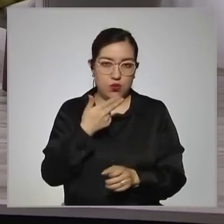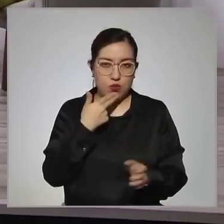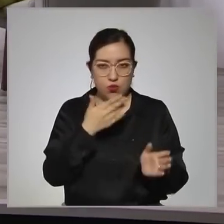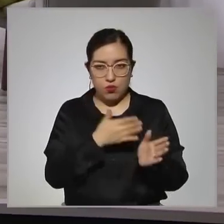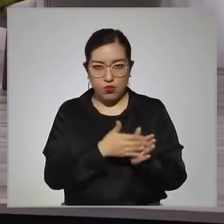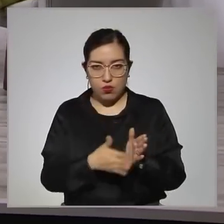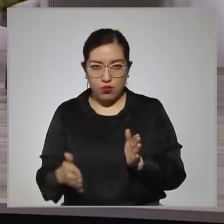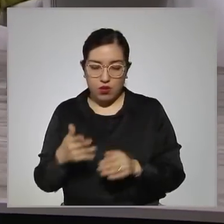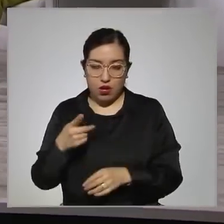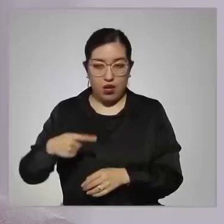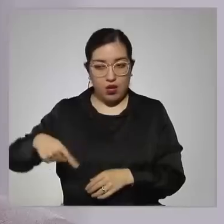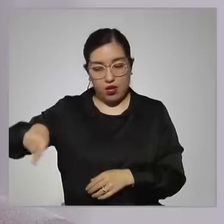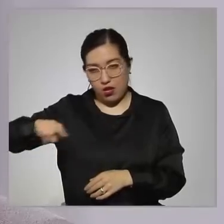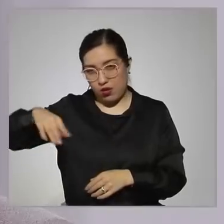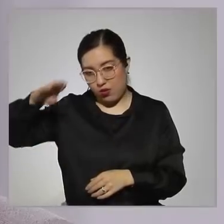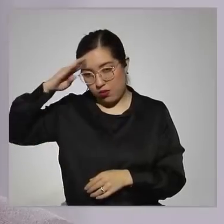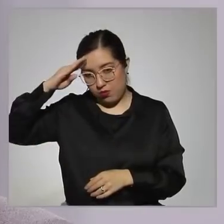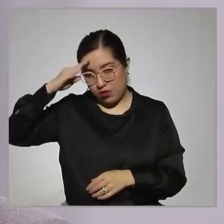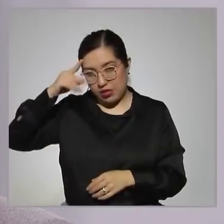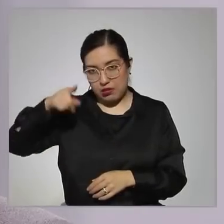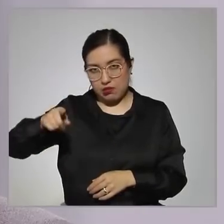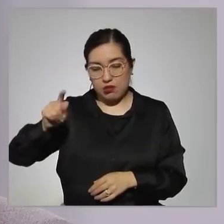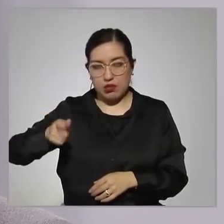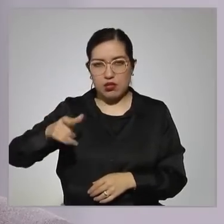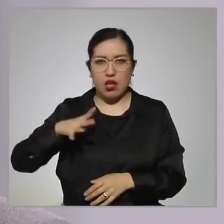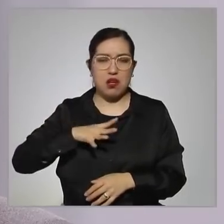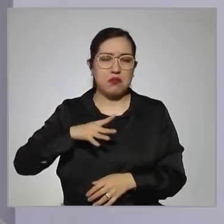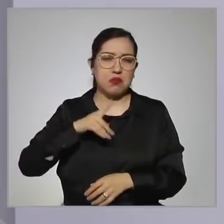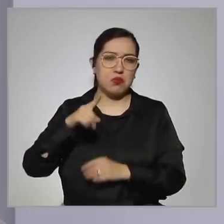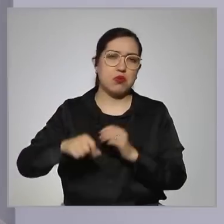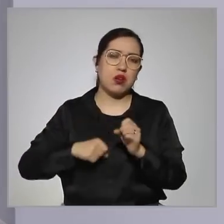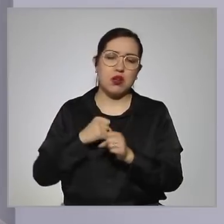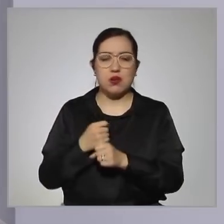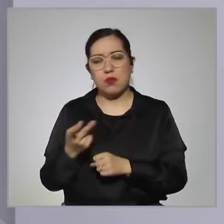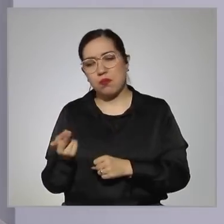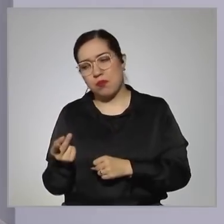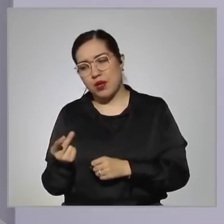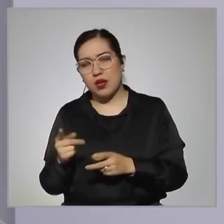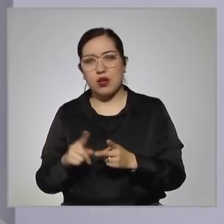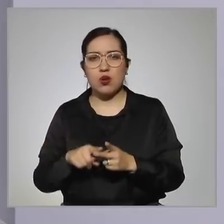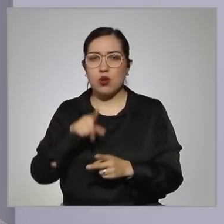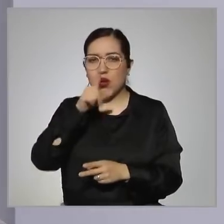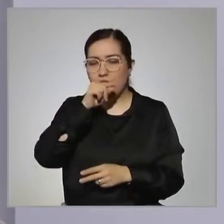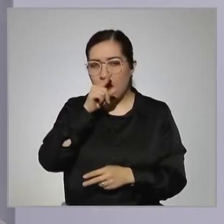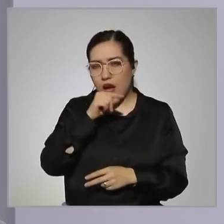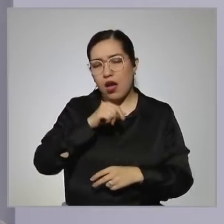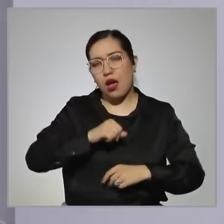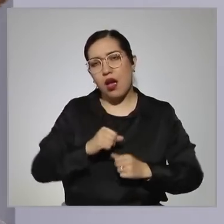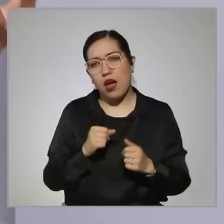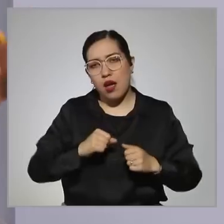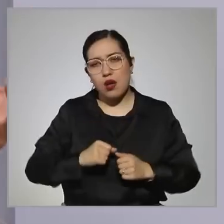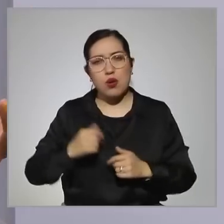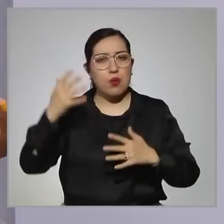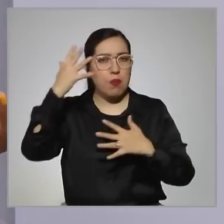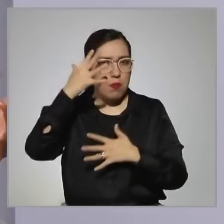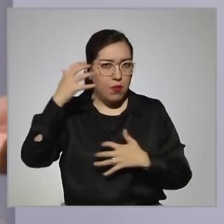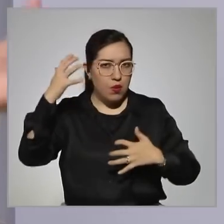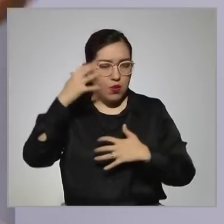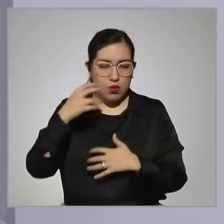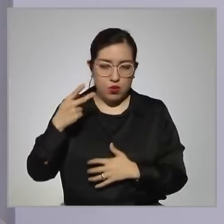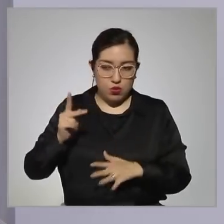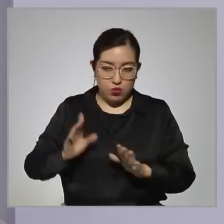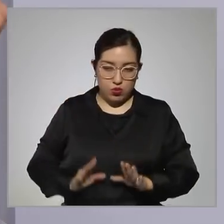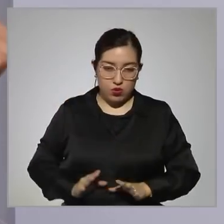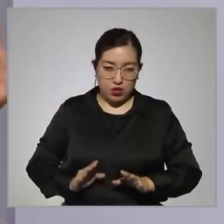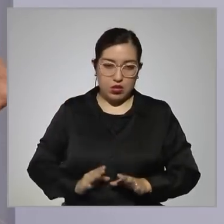ellos contemplan que puede ser un año del perro, del gallo, del mono, y las características del animal